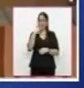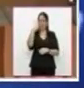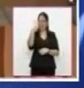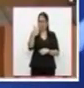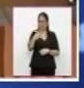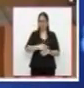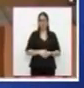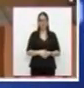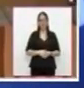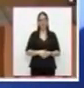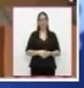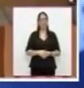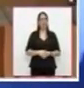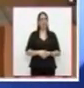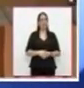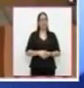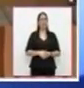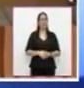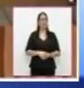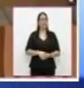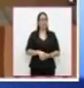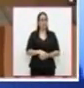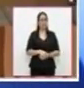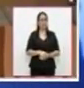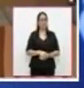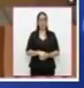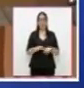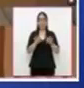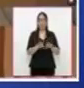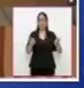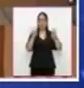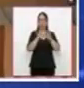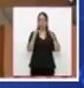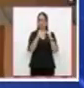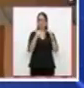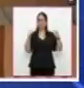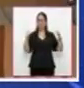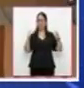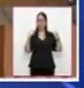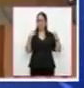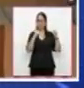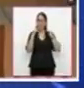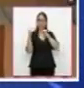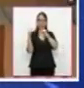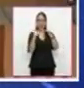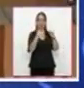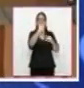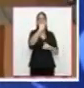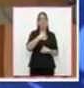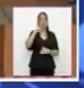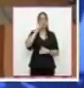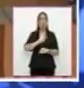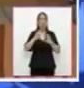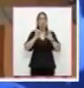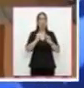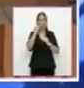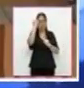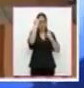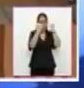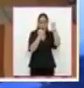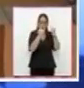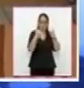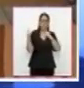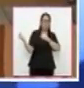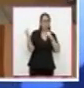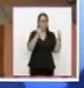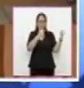carrera, pues digo, con mucho interés y por distintos lugares en la materia electoral. Me parece para mí central estar ahí. Y como